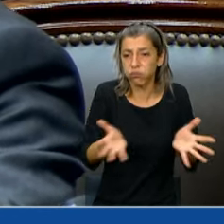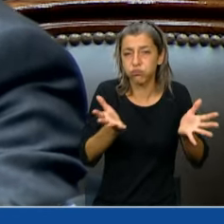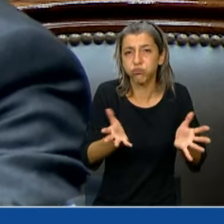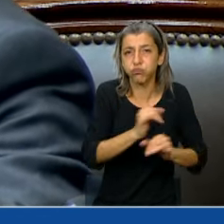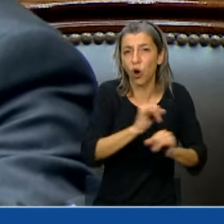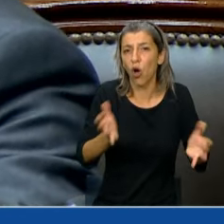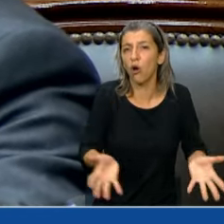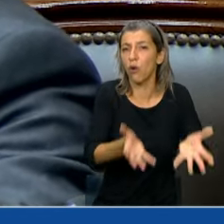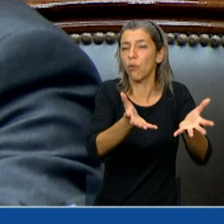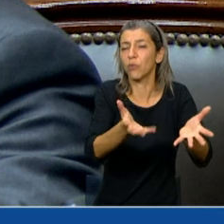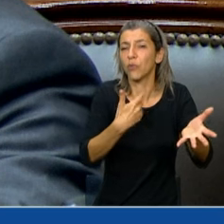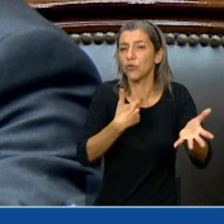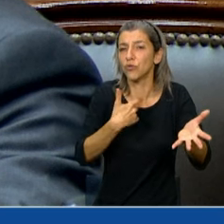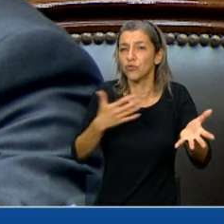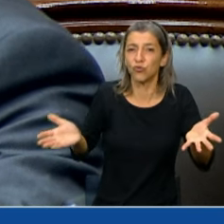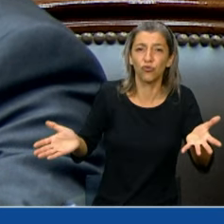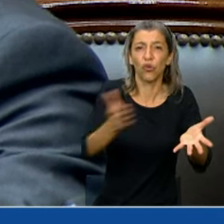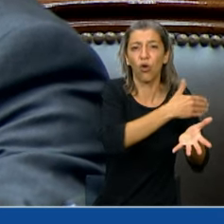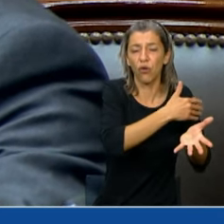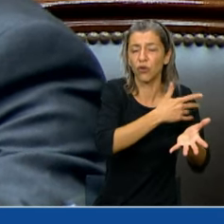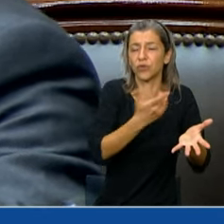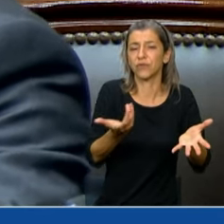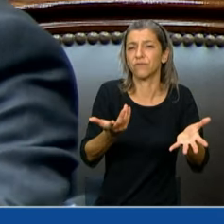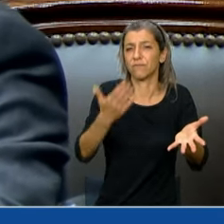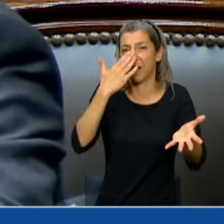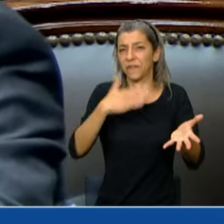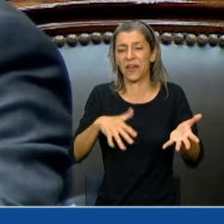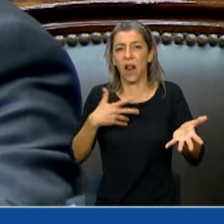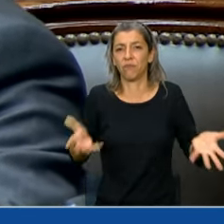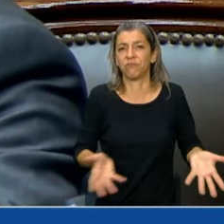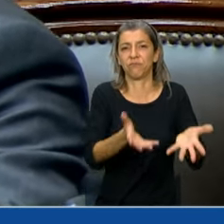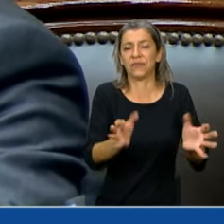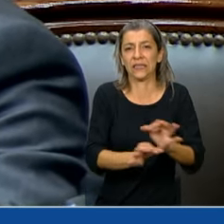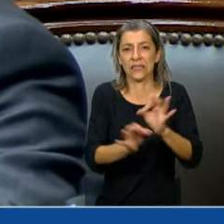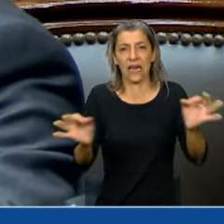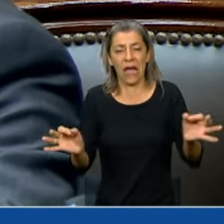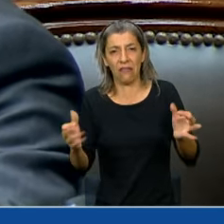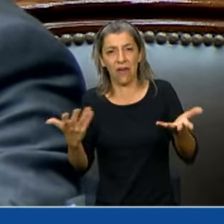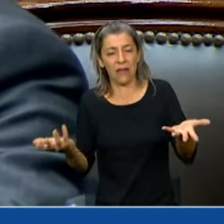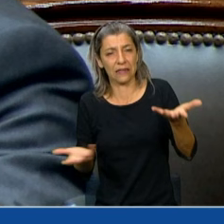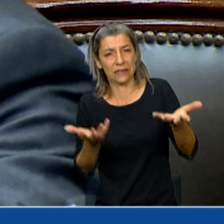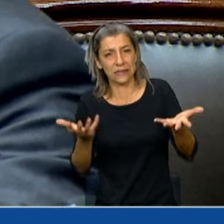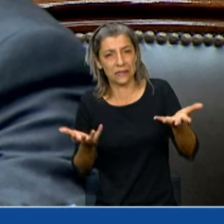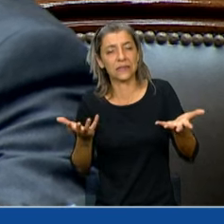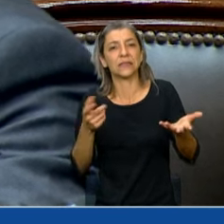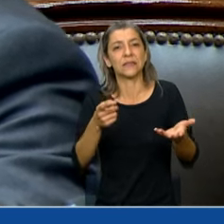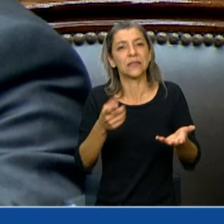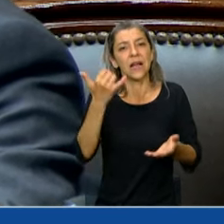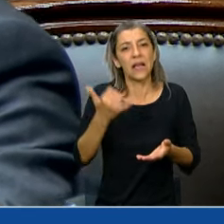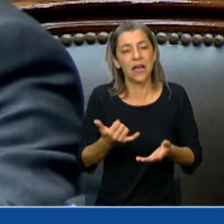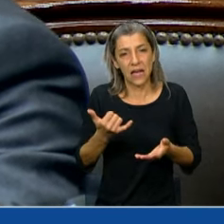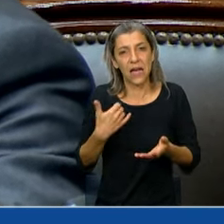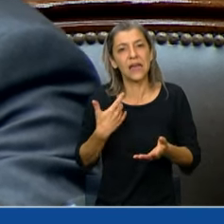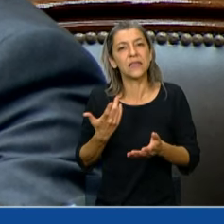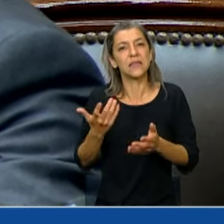en realidad nuestra Constitución nacional tiene dos manuales de instrucción escritos por Juan